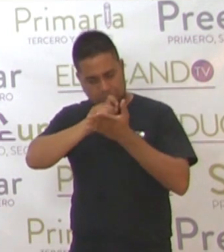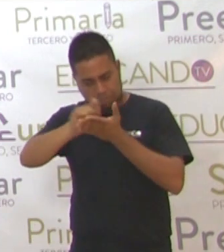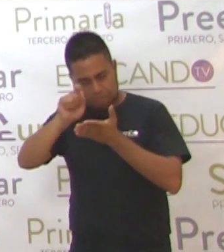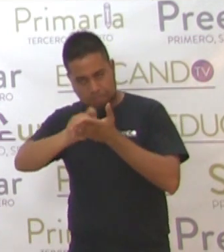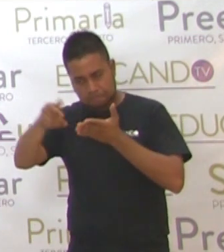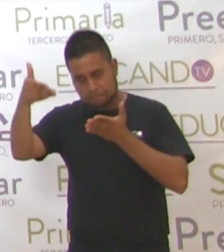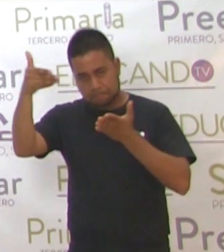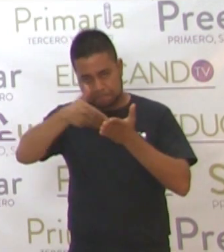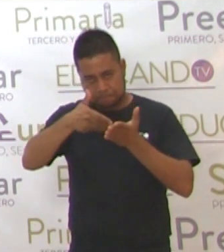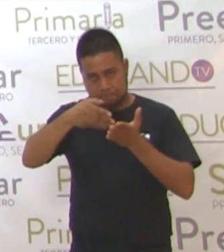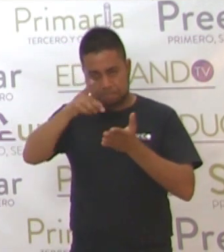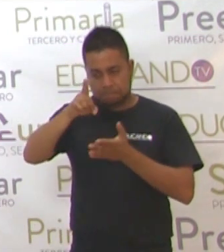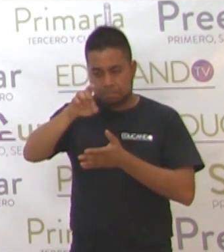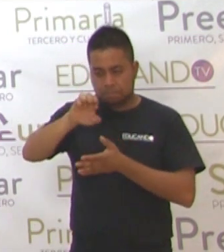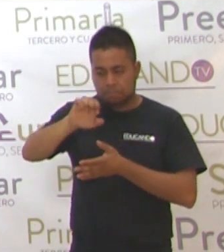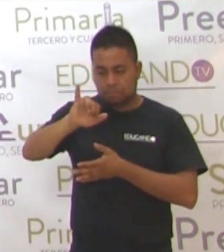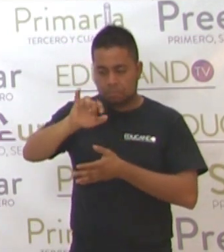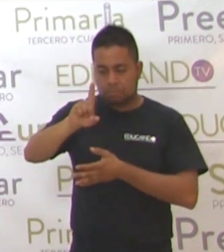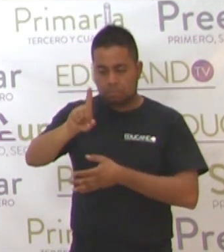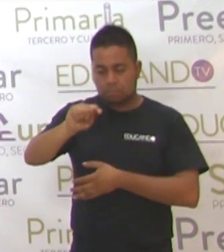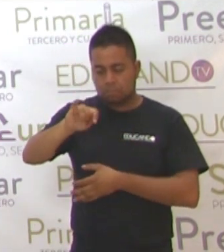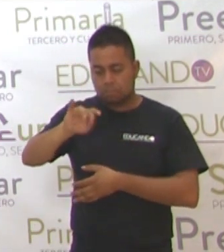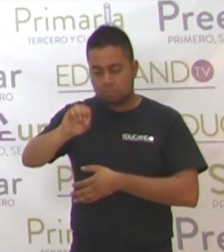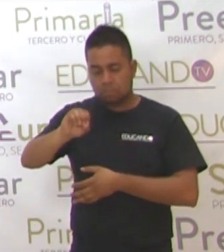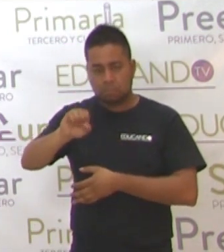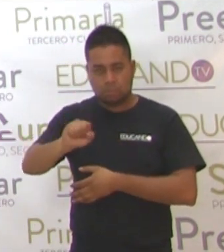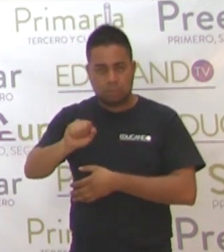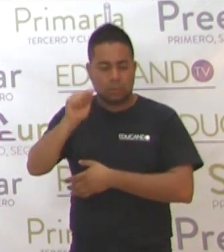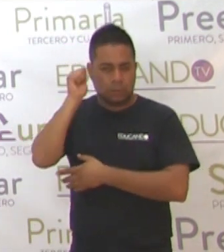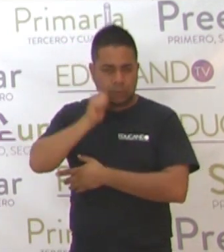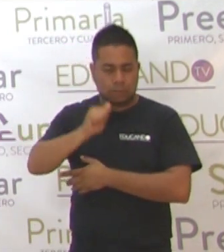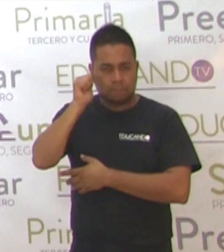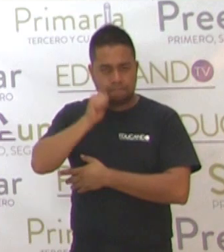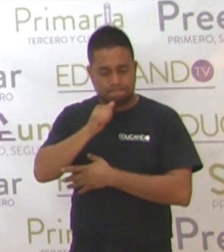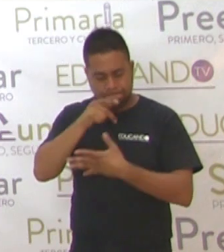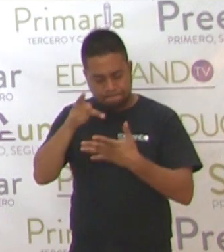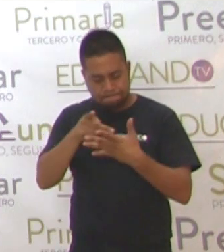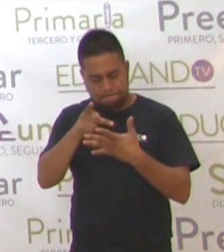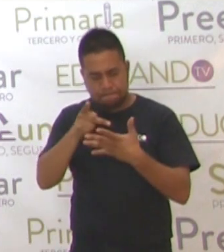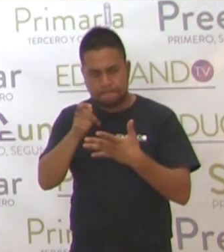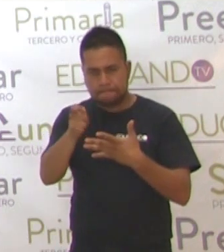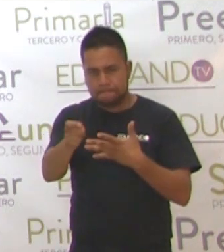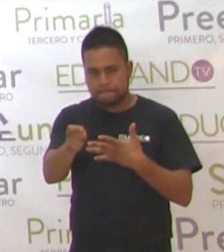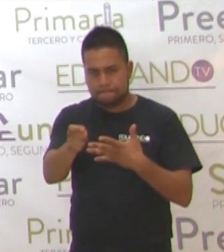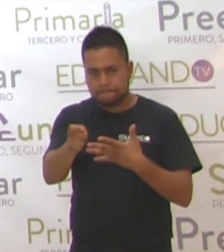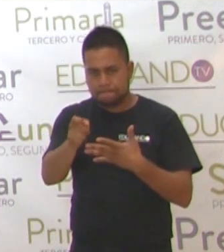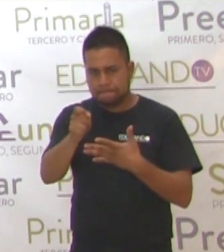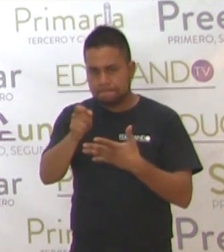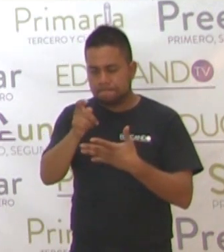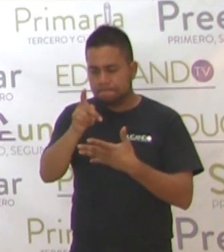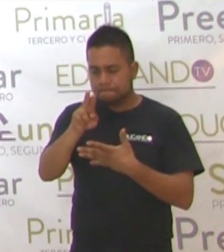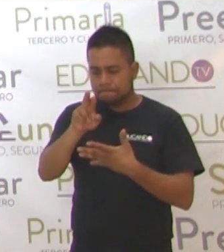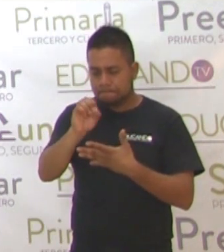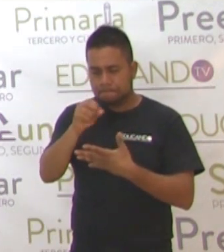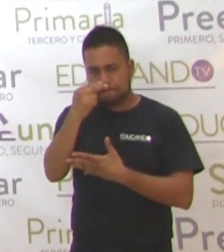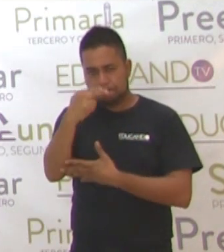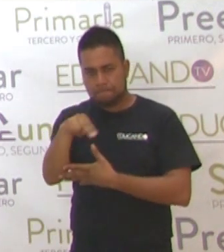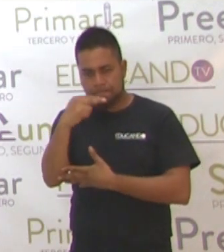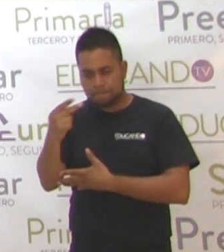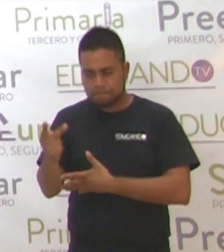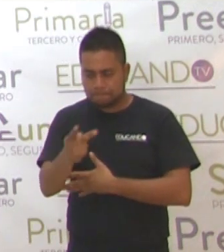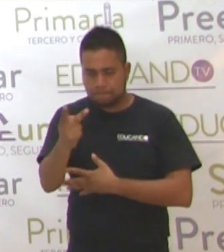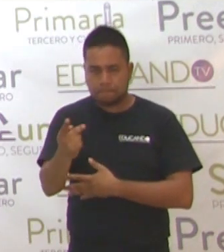daisies siempre nos vamos a preguntar el que pronombre interrogativo